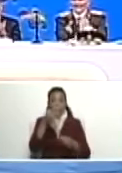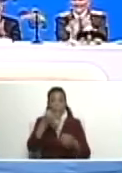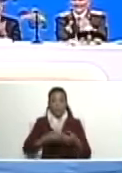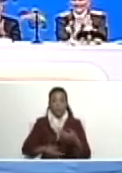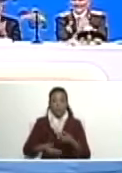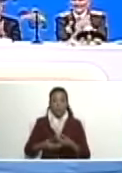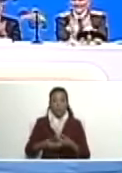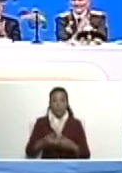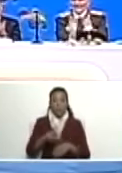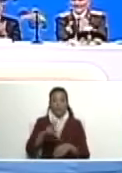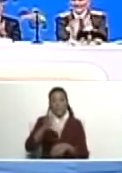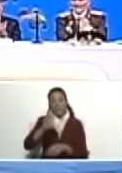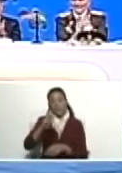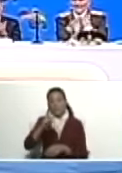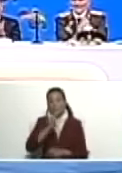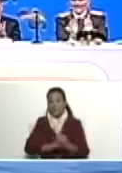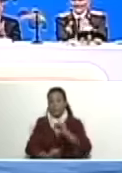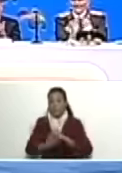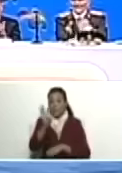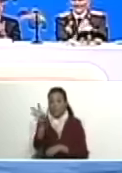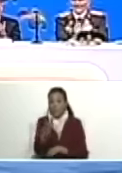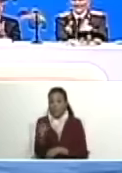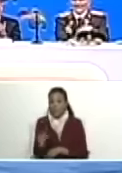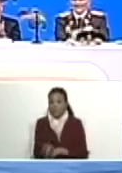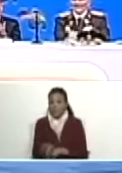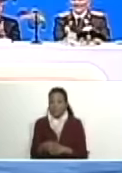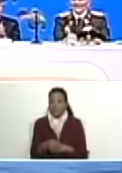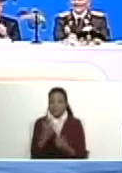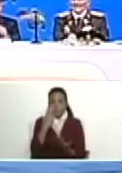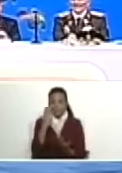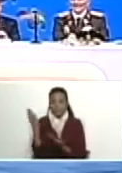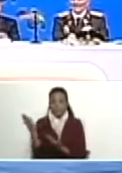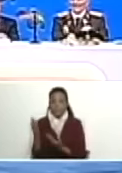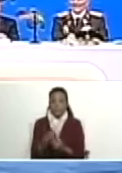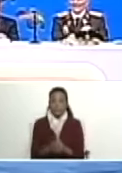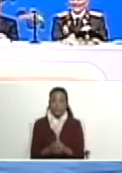Presidencial en Defensa de la Guayana Esequiba,